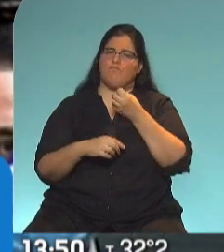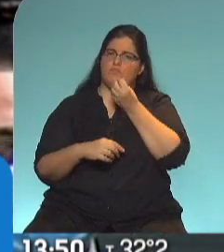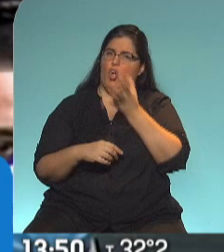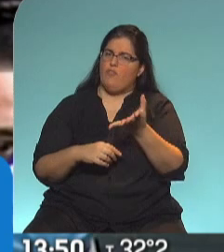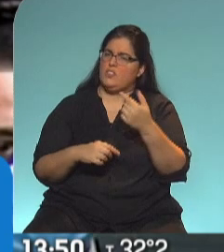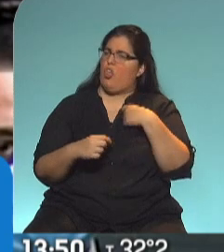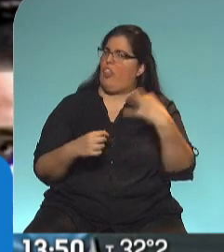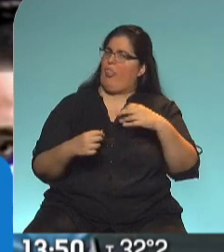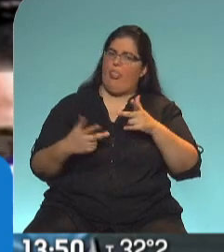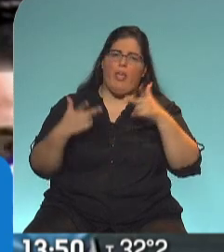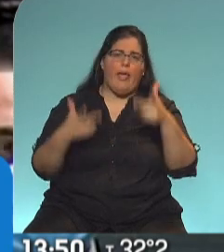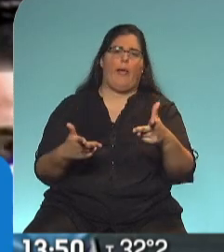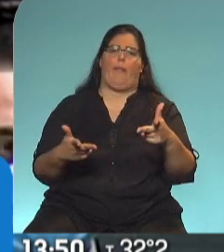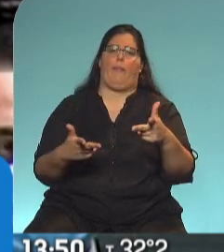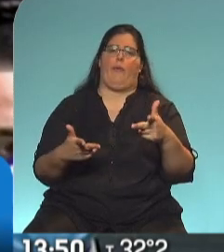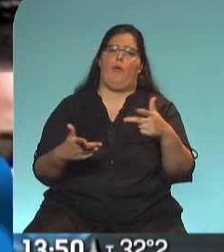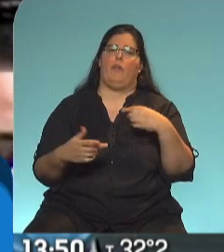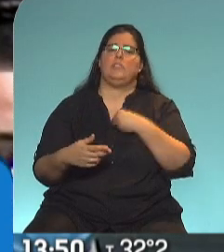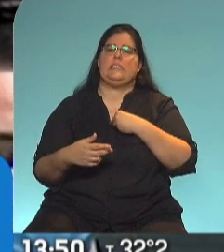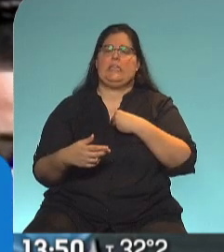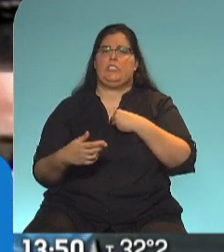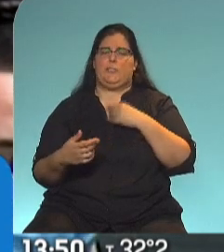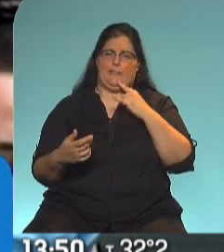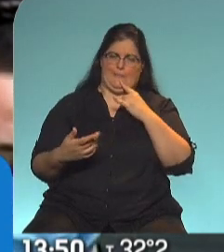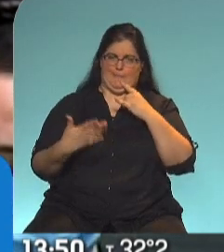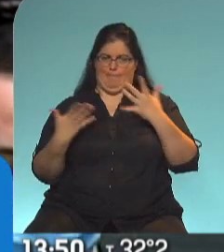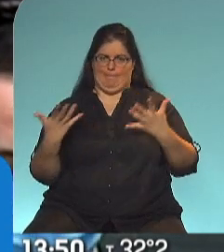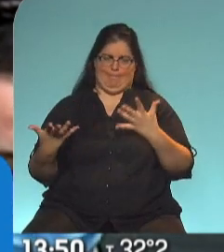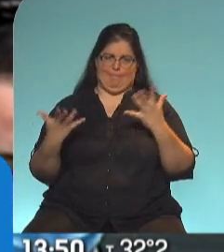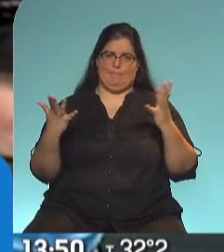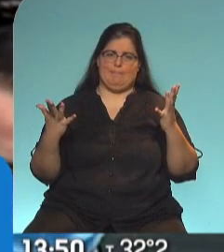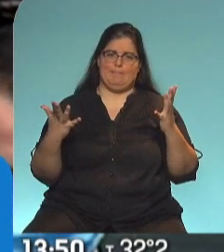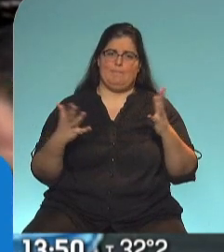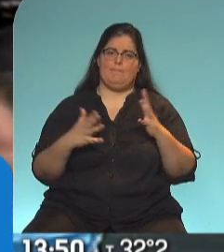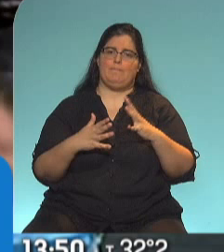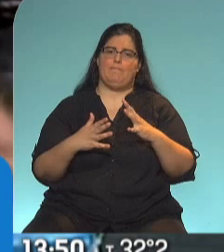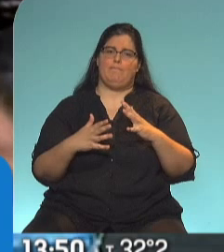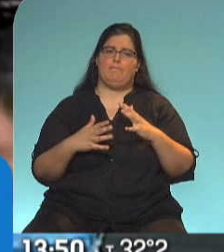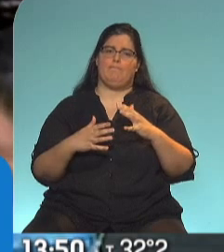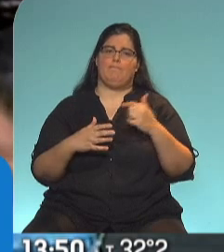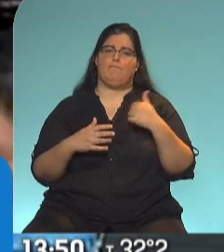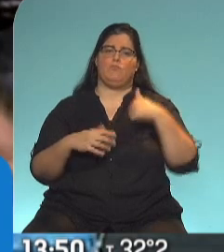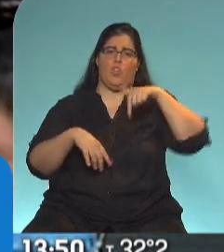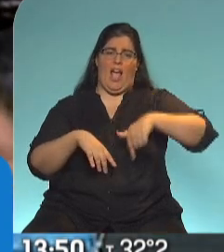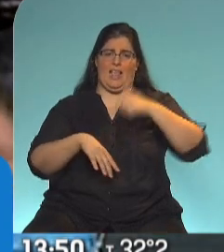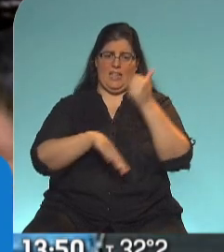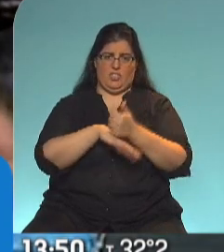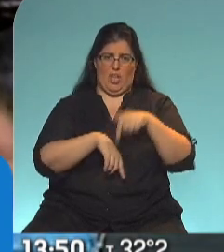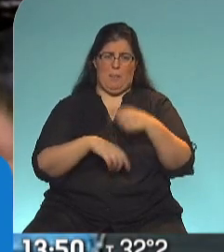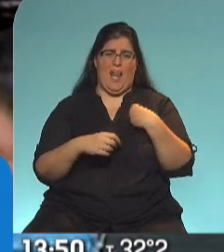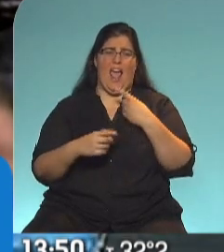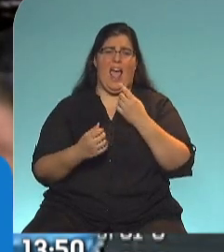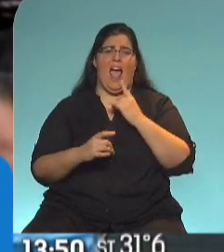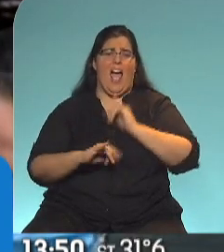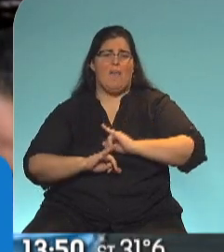Confesso, lo devo dire, di avvertire un certo disagio. Sono qui oggi non per annunciare